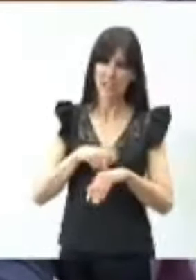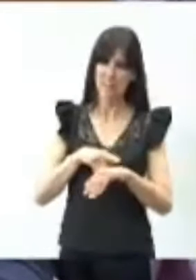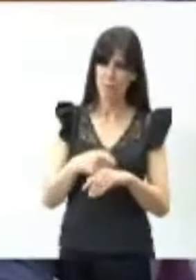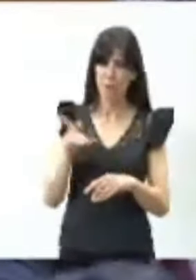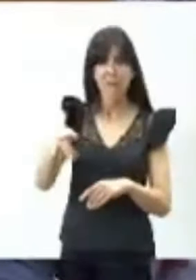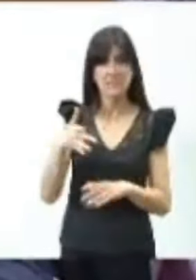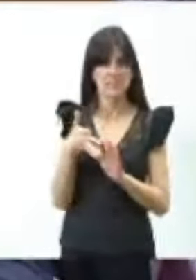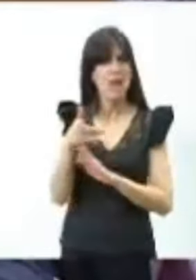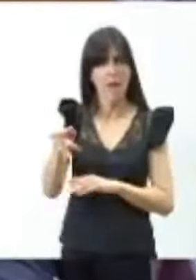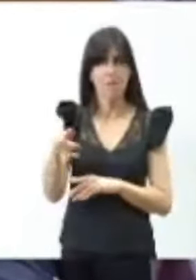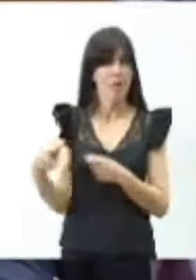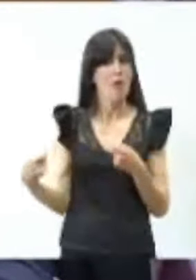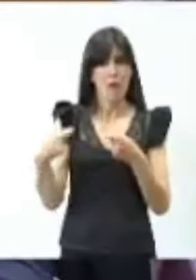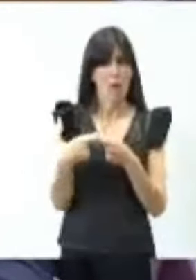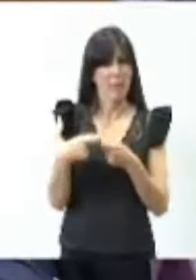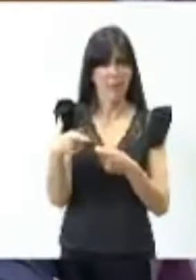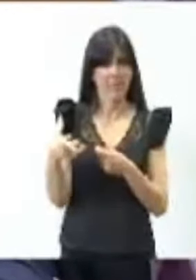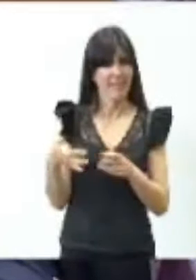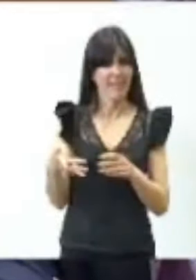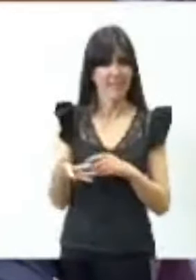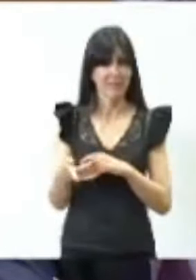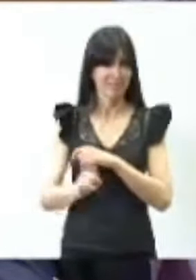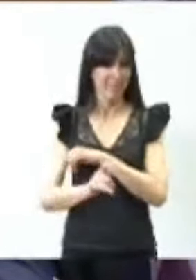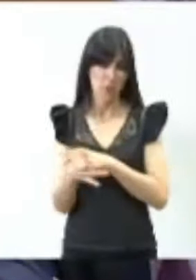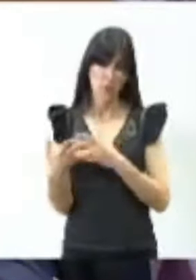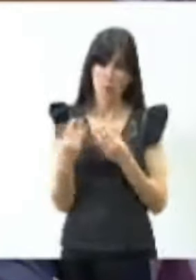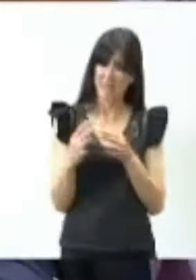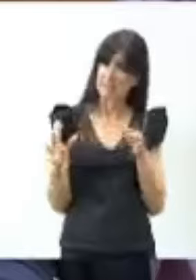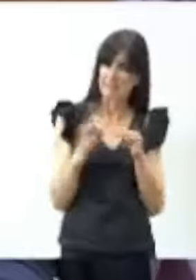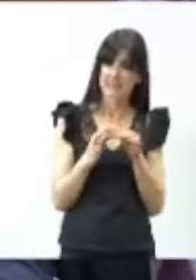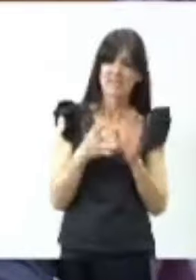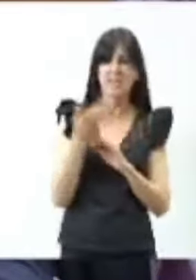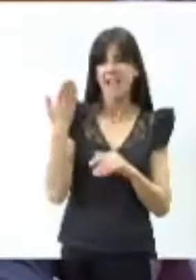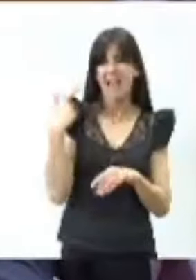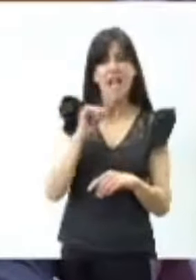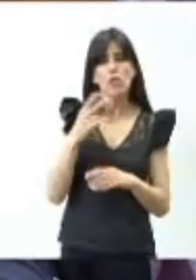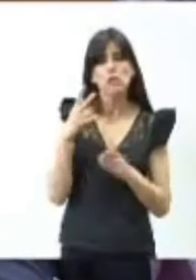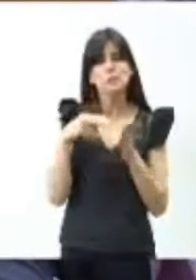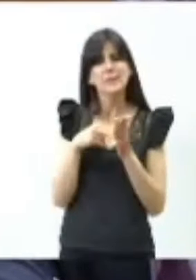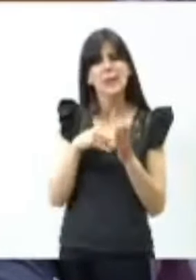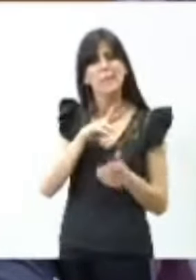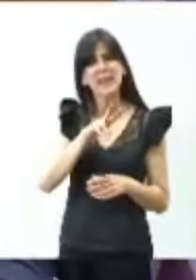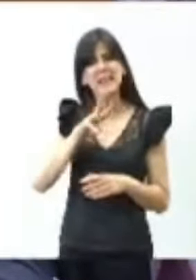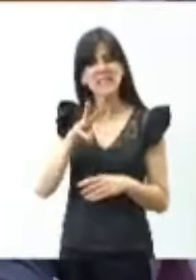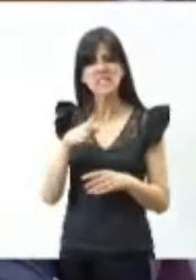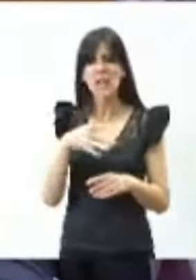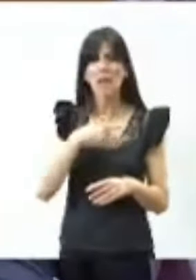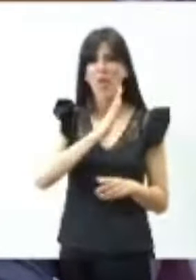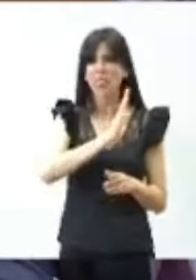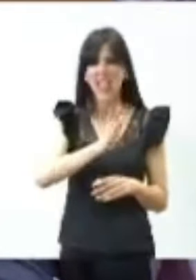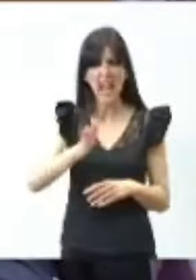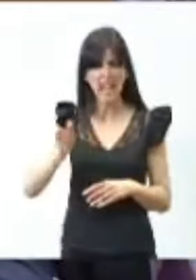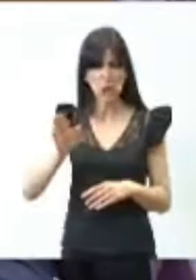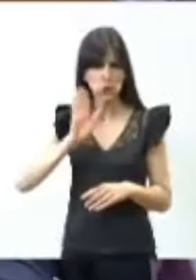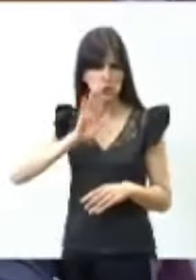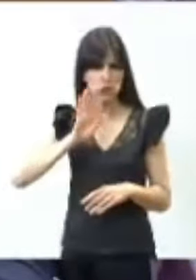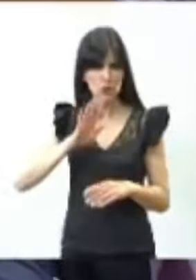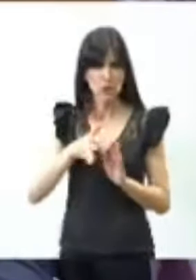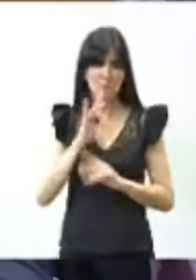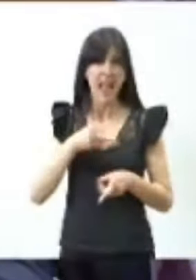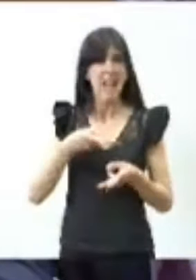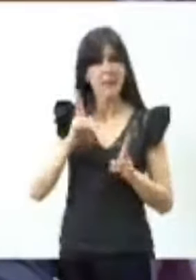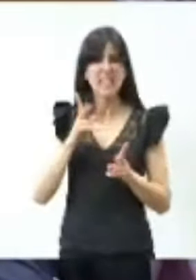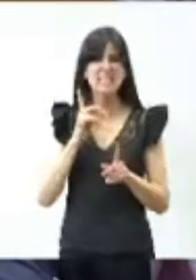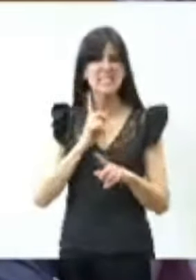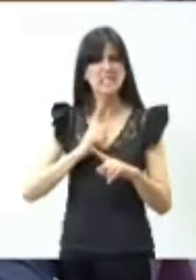año 2023, señora ministra, fue el año con más delitos contra la libertad sexual, según el Ministerio de Interior.